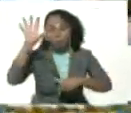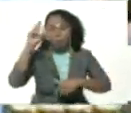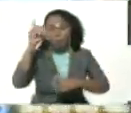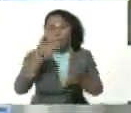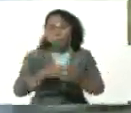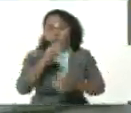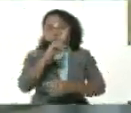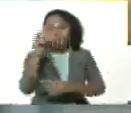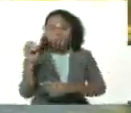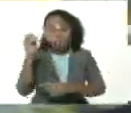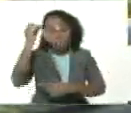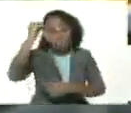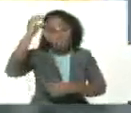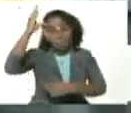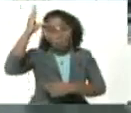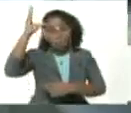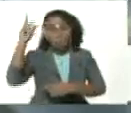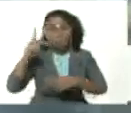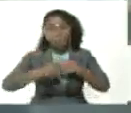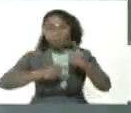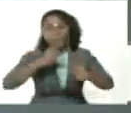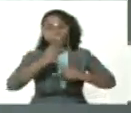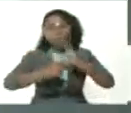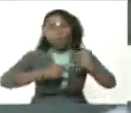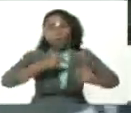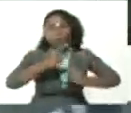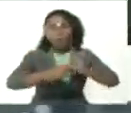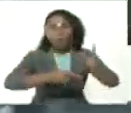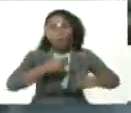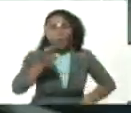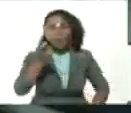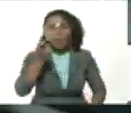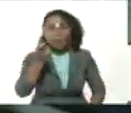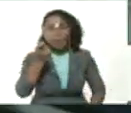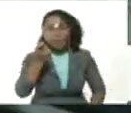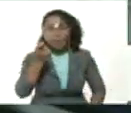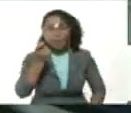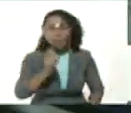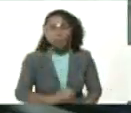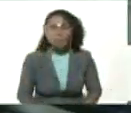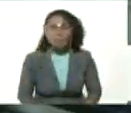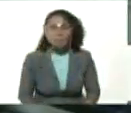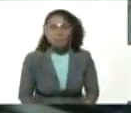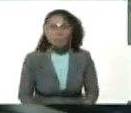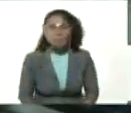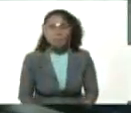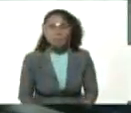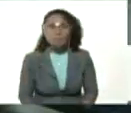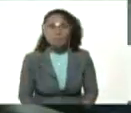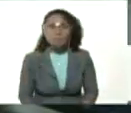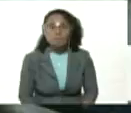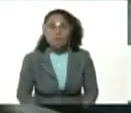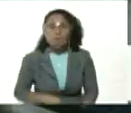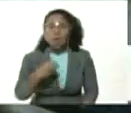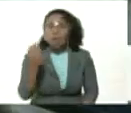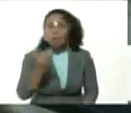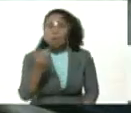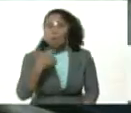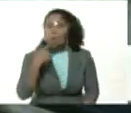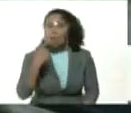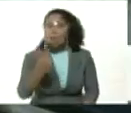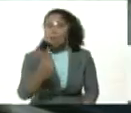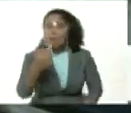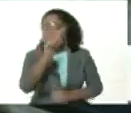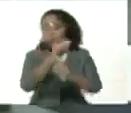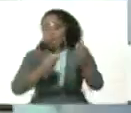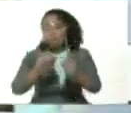1.200 toneladas de capacidad de procesamiento de grano oleaginoso. Como indicaba la